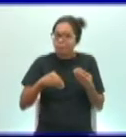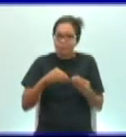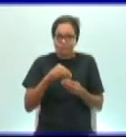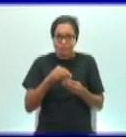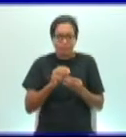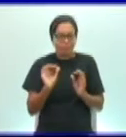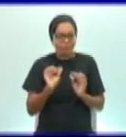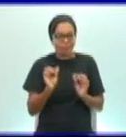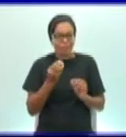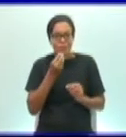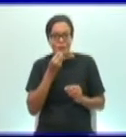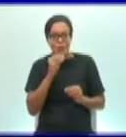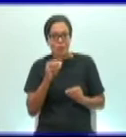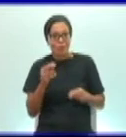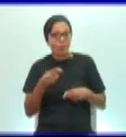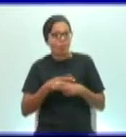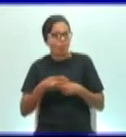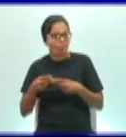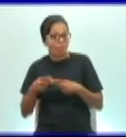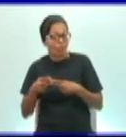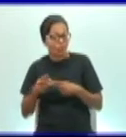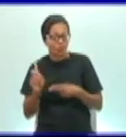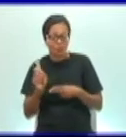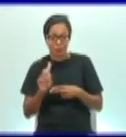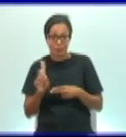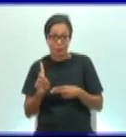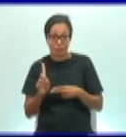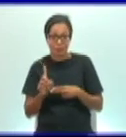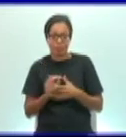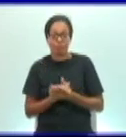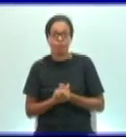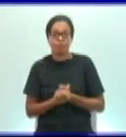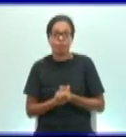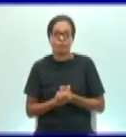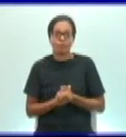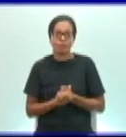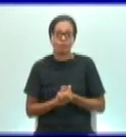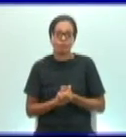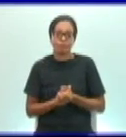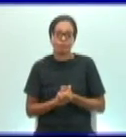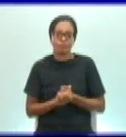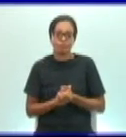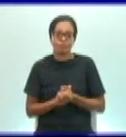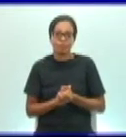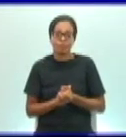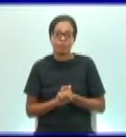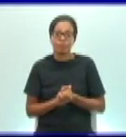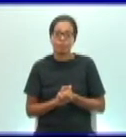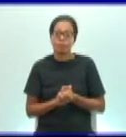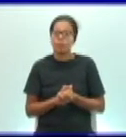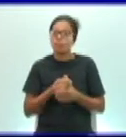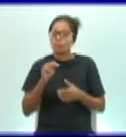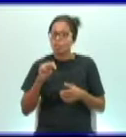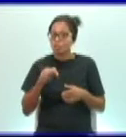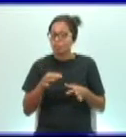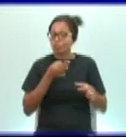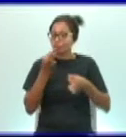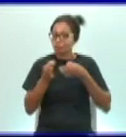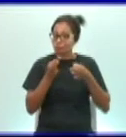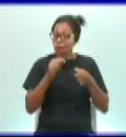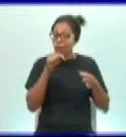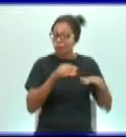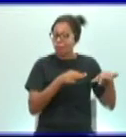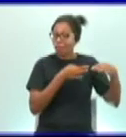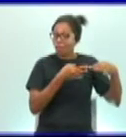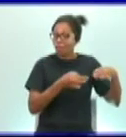es el programa de lucha de la etapa insurreccional, del 53 al 58. Ahora estoy diciendo que el manifiesto número 1 es